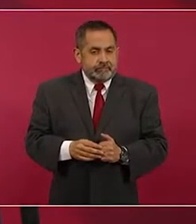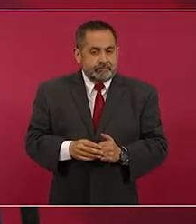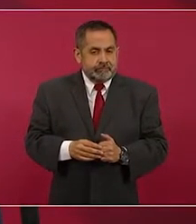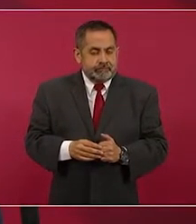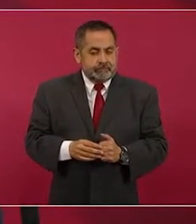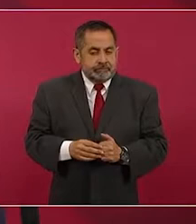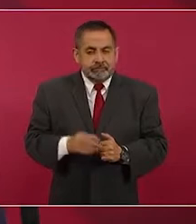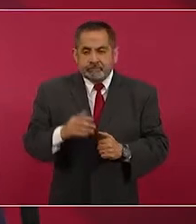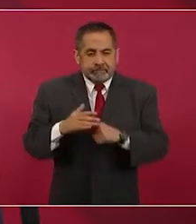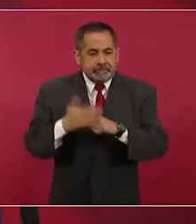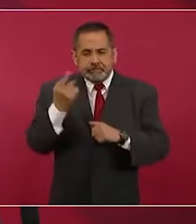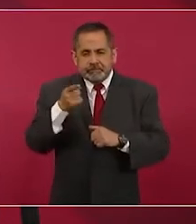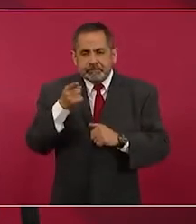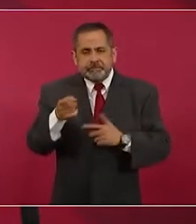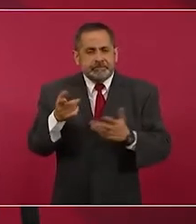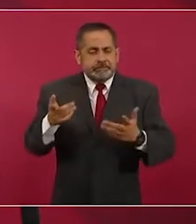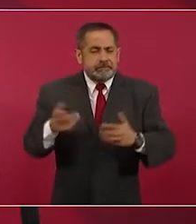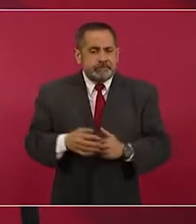el por qué